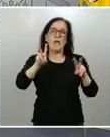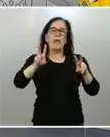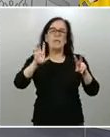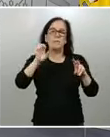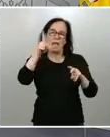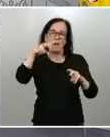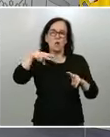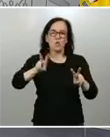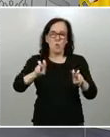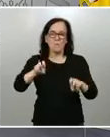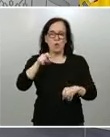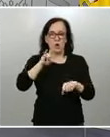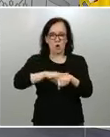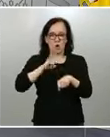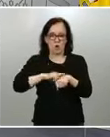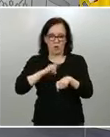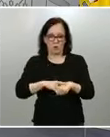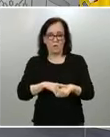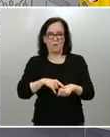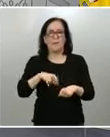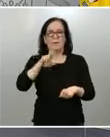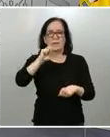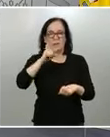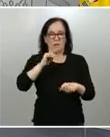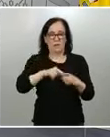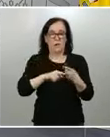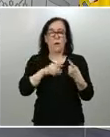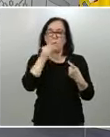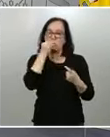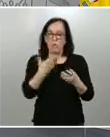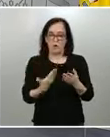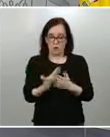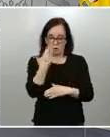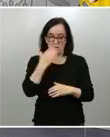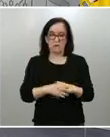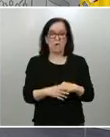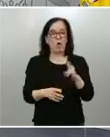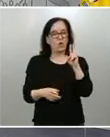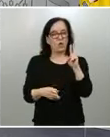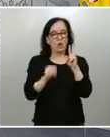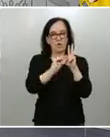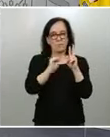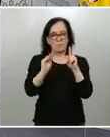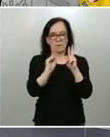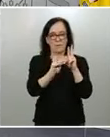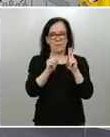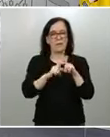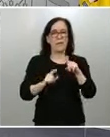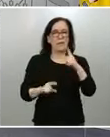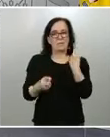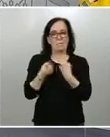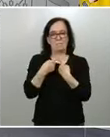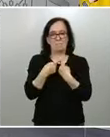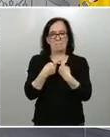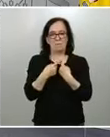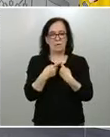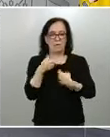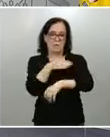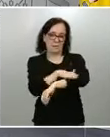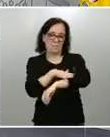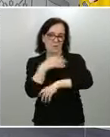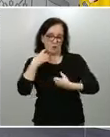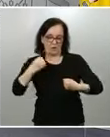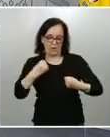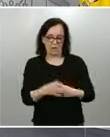luís carlos ramírez de nuevo lunes buenos días yo tengo dos preguntas concretas la primera para el ministro de sanidad si nos